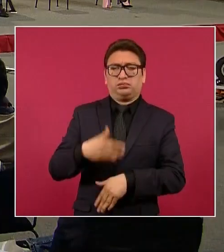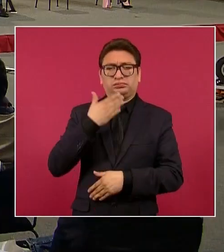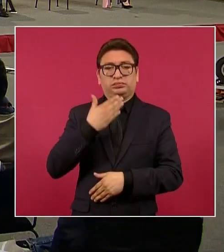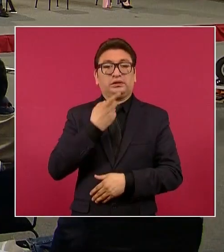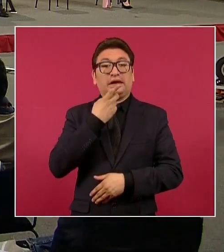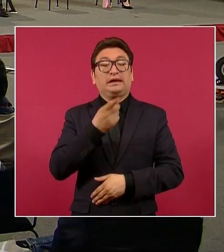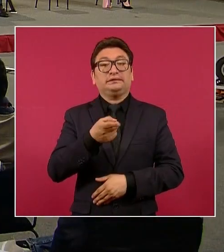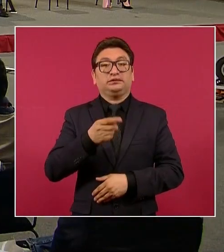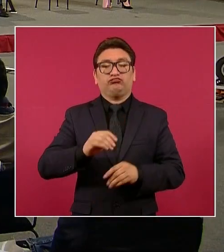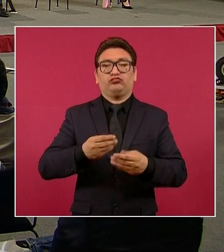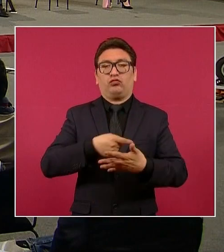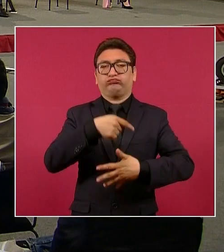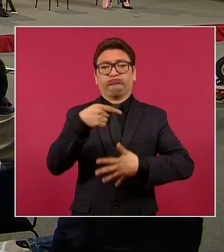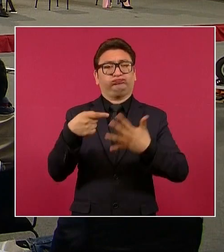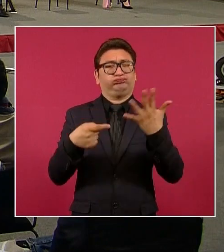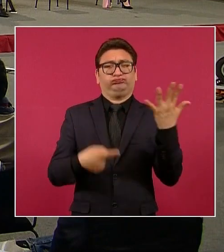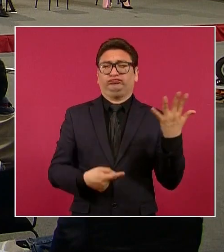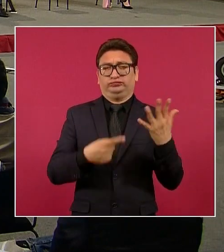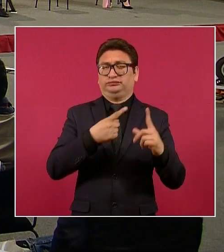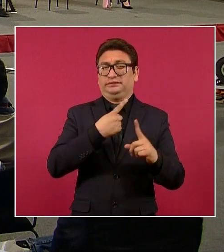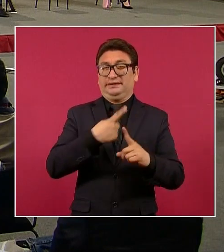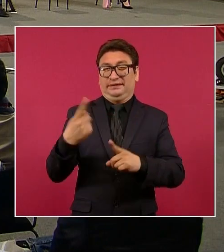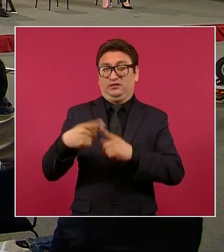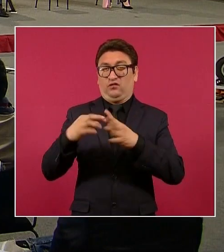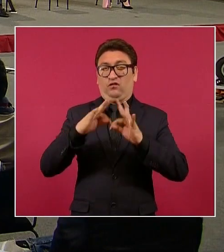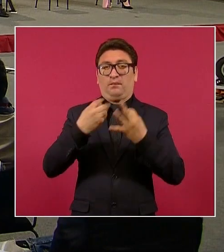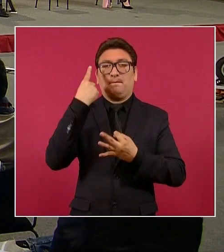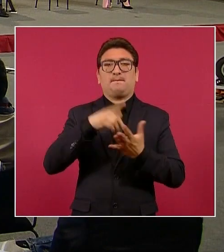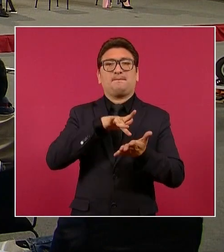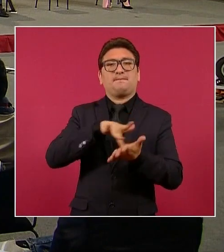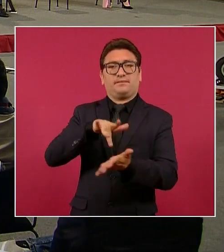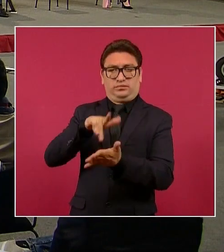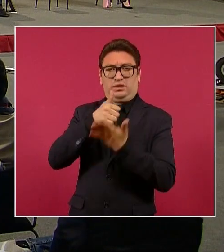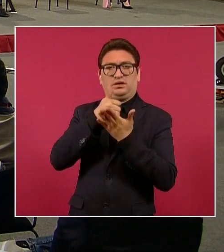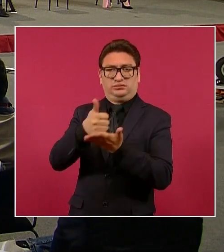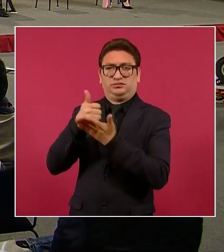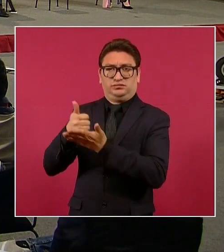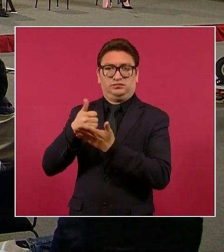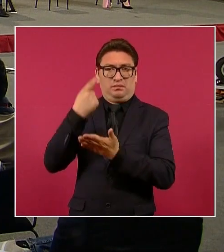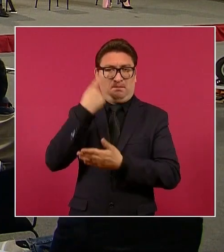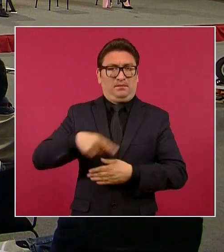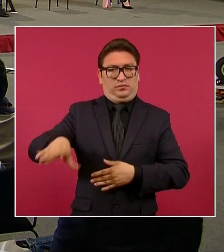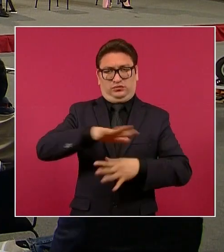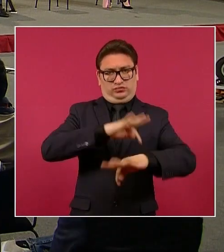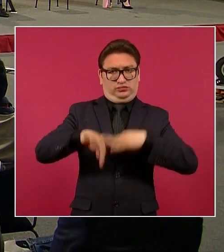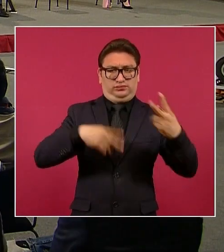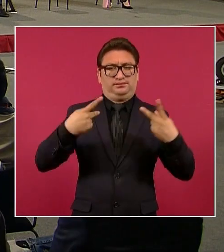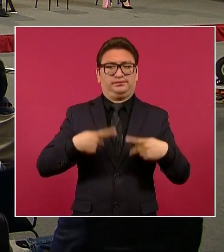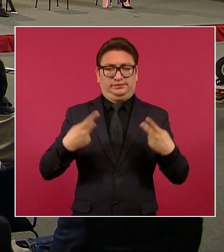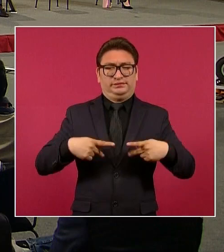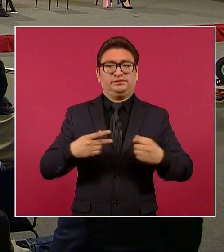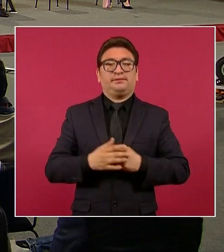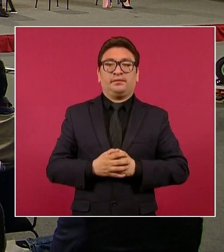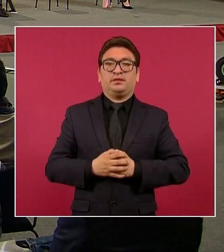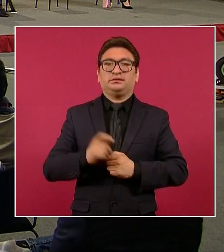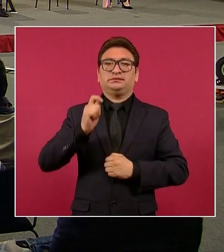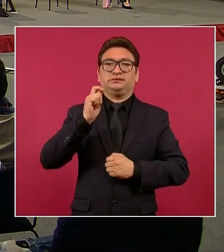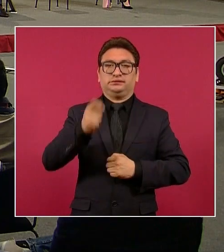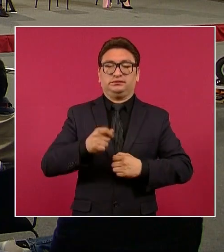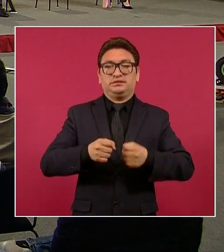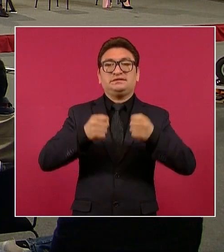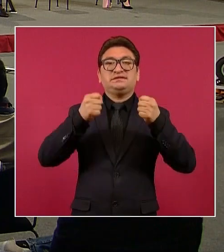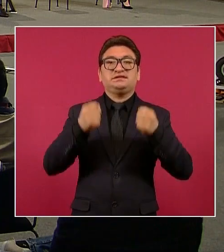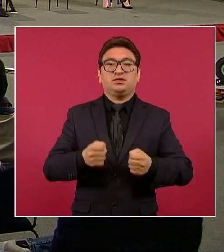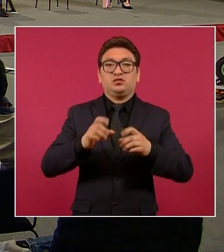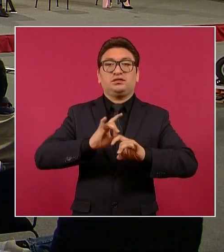un amplio abanico de esquemas de apoyo a la cobranza social, empezando por el seguro de